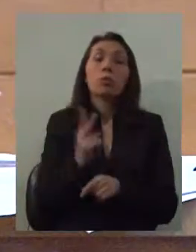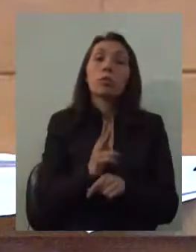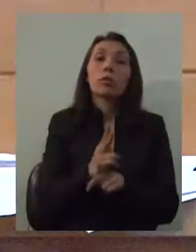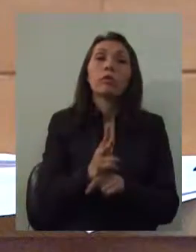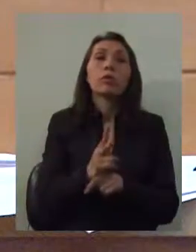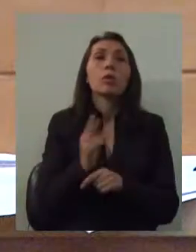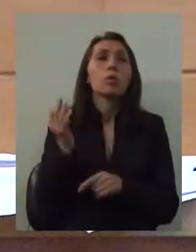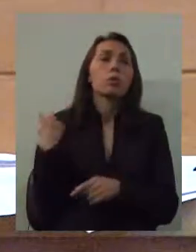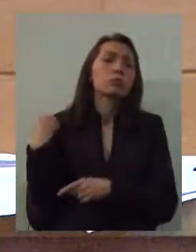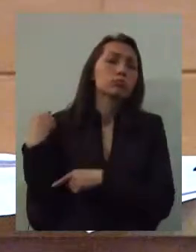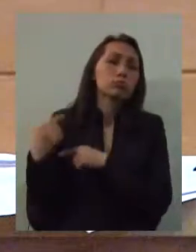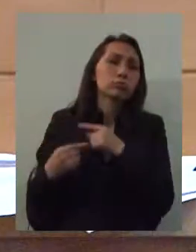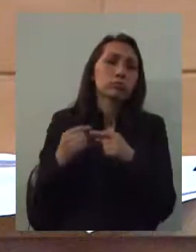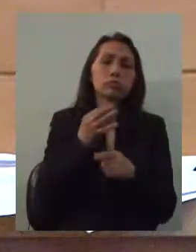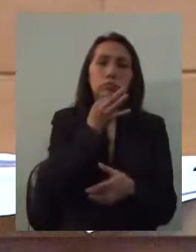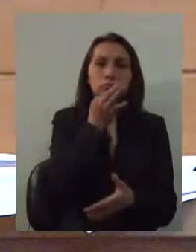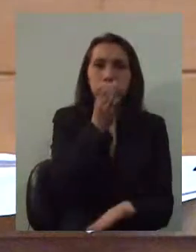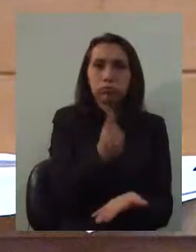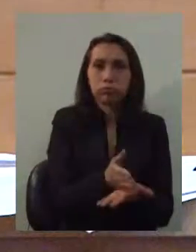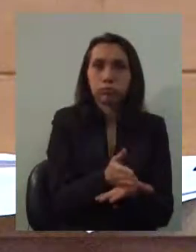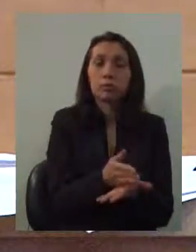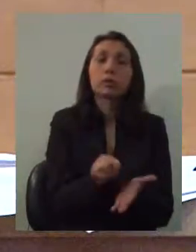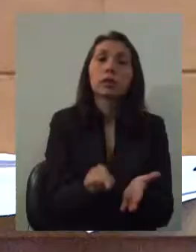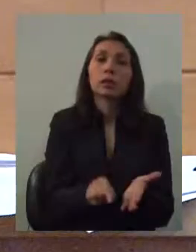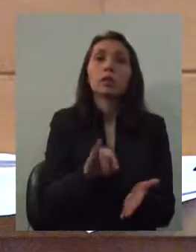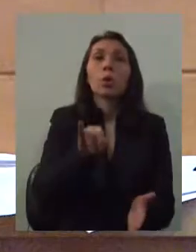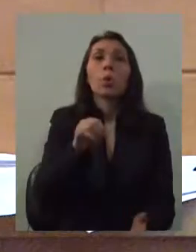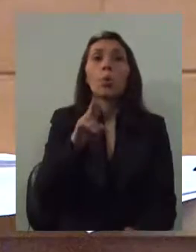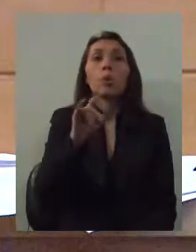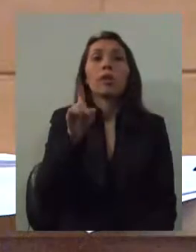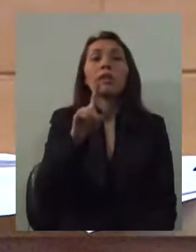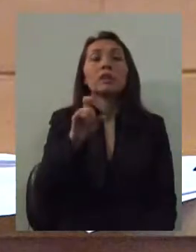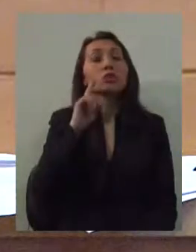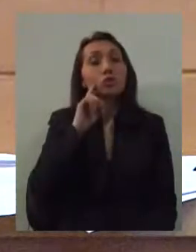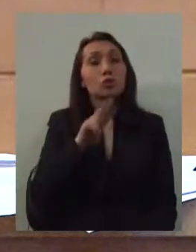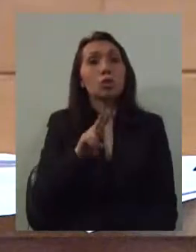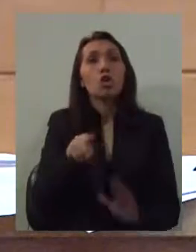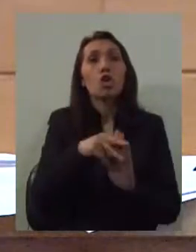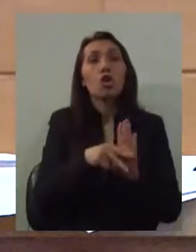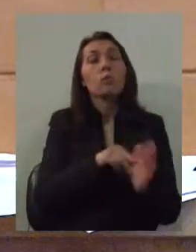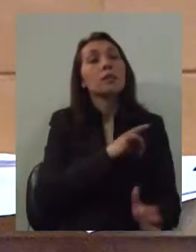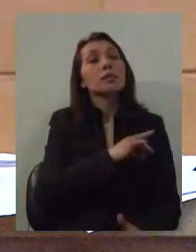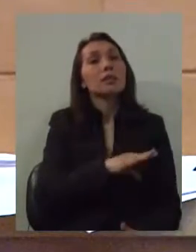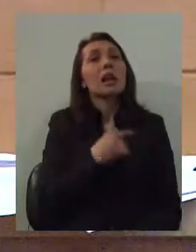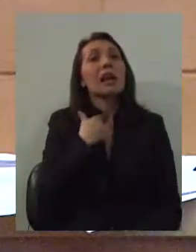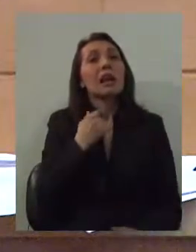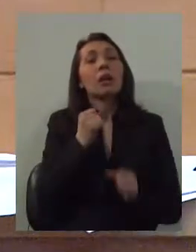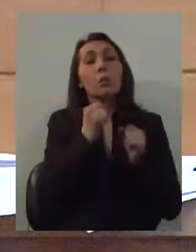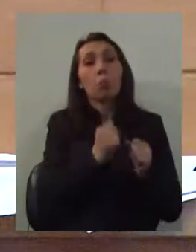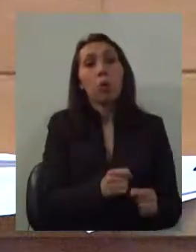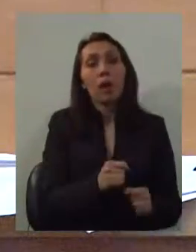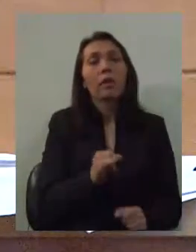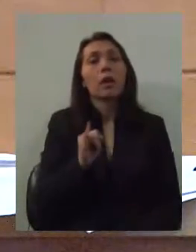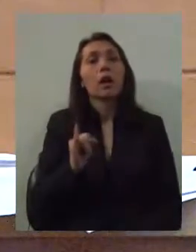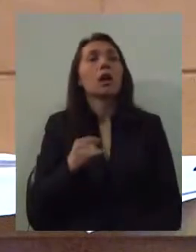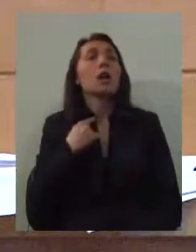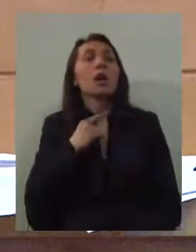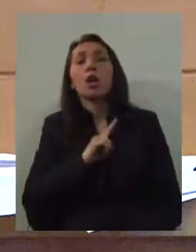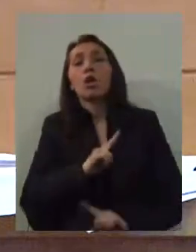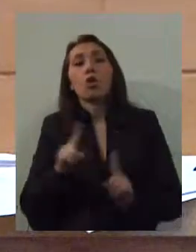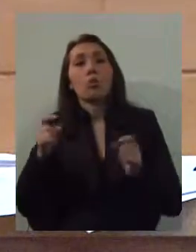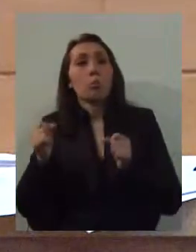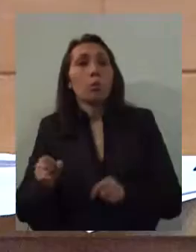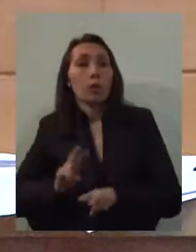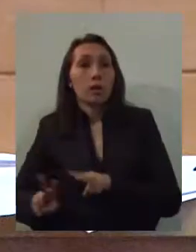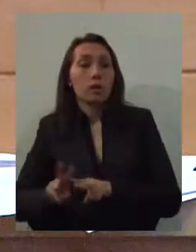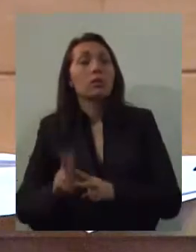jurisdicción. Creo haberles expuesto someramente la normativa chilena en orden a qué se puede hacer y qué no se puede hacer.